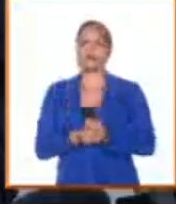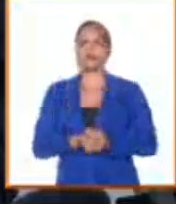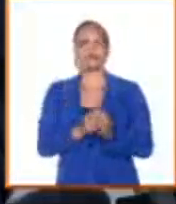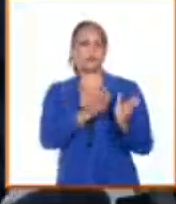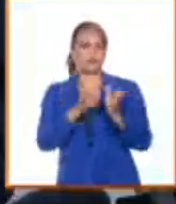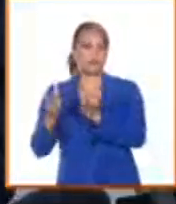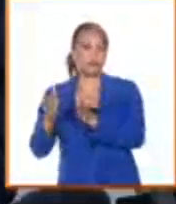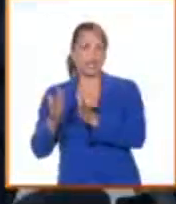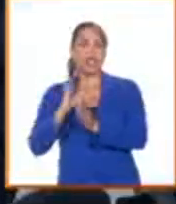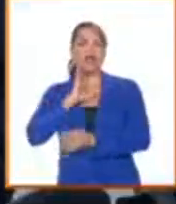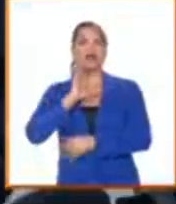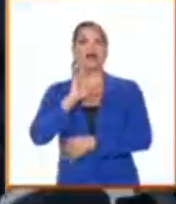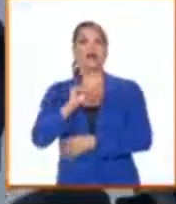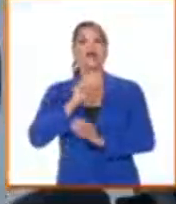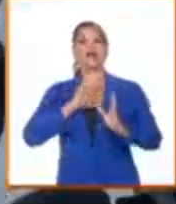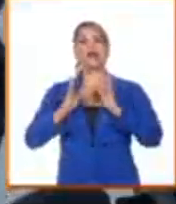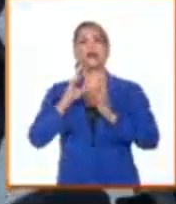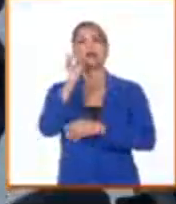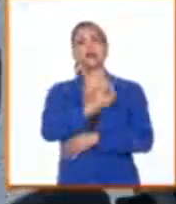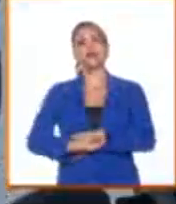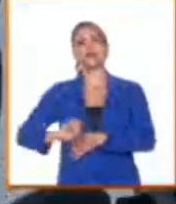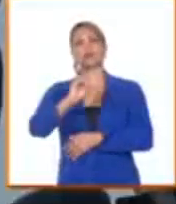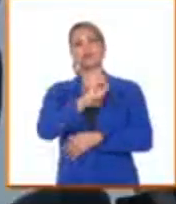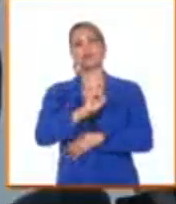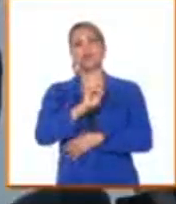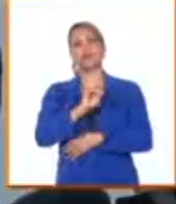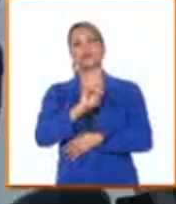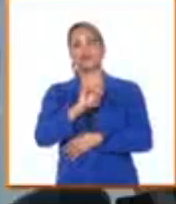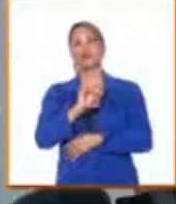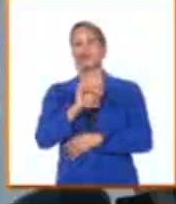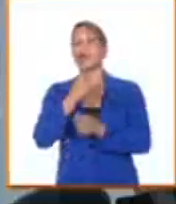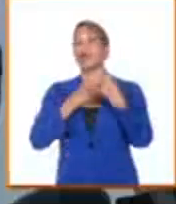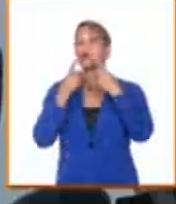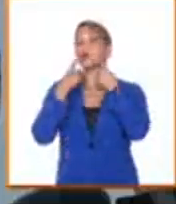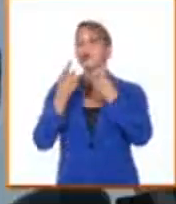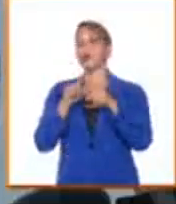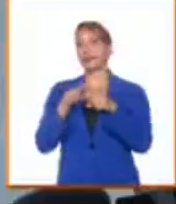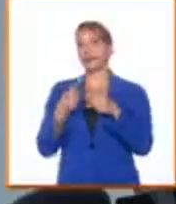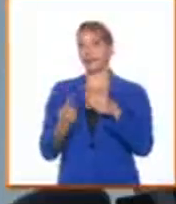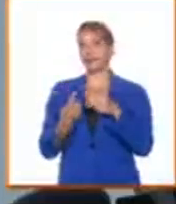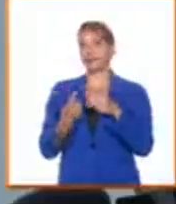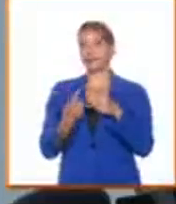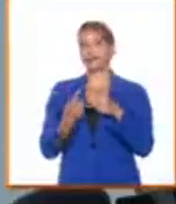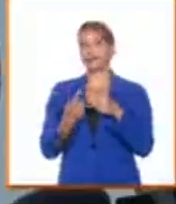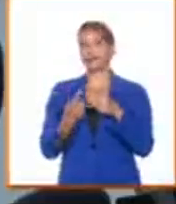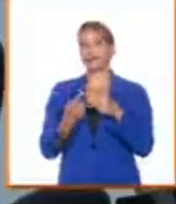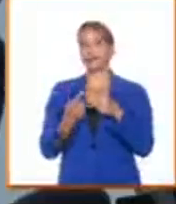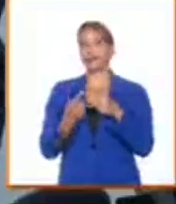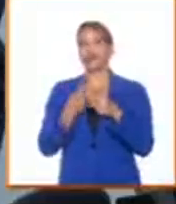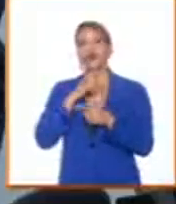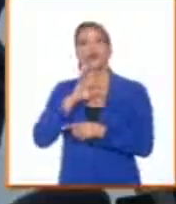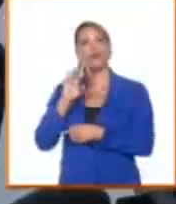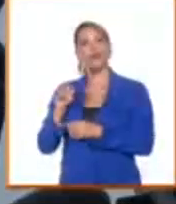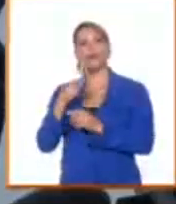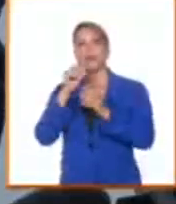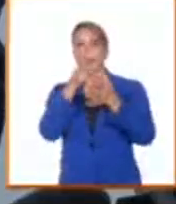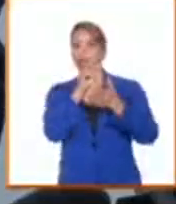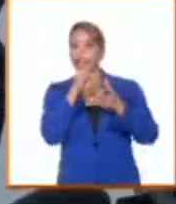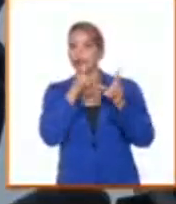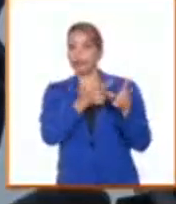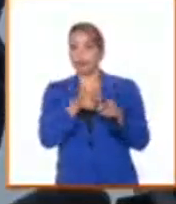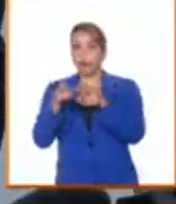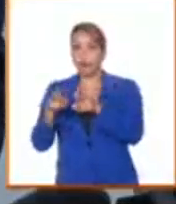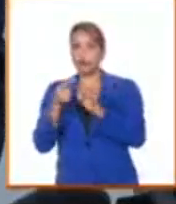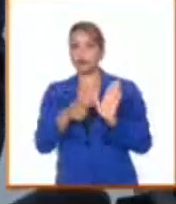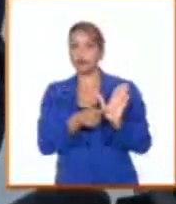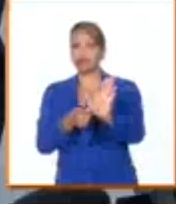creo que hablar del ámbito organizacional es muy significativo porque la tendencia ha sido, como se decía en el material que acabamos de